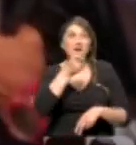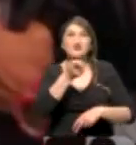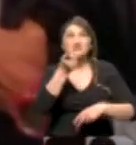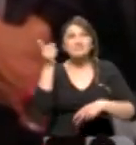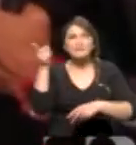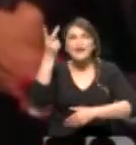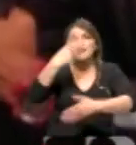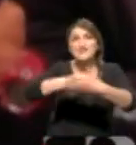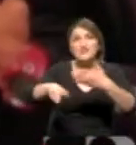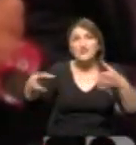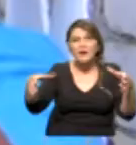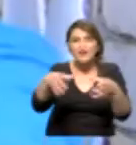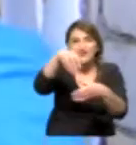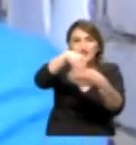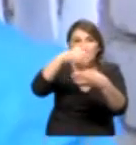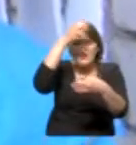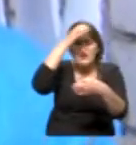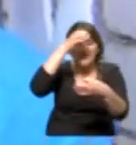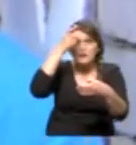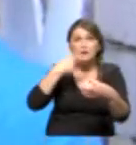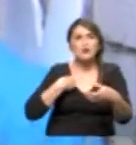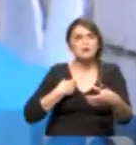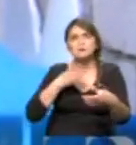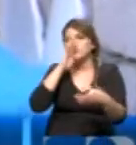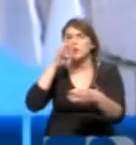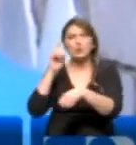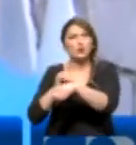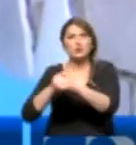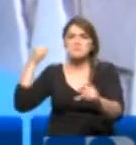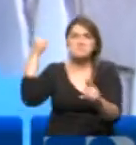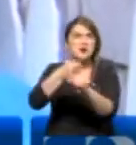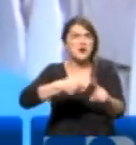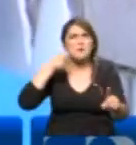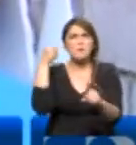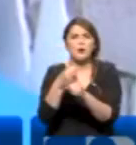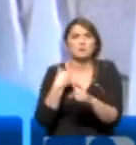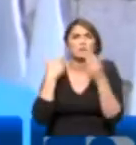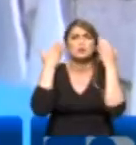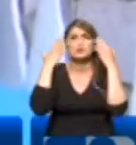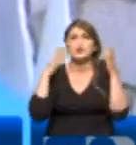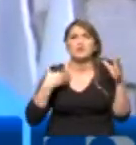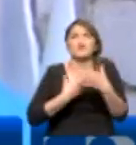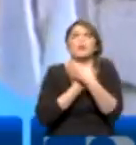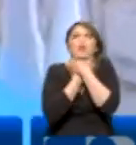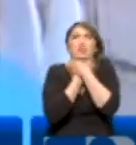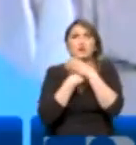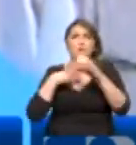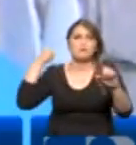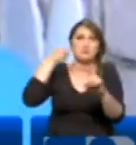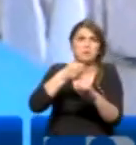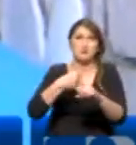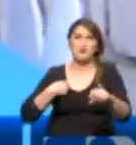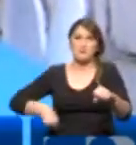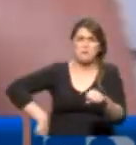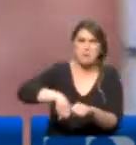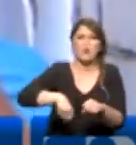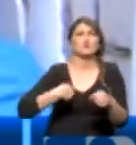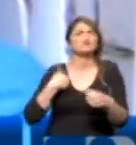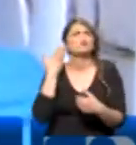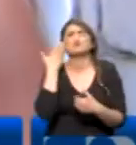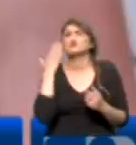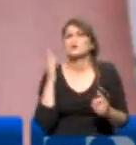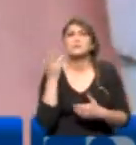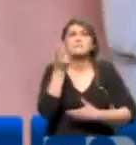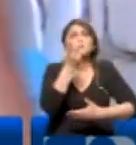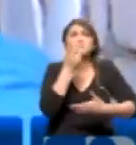el rumor de que eran maltratados de introdujo el ánimo que ellos tienen que si fuera que lo estuvieran ahorcando pisoteando pateando golpeando hay que ver la realidad y qué verdad